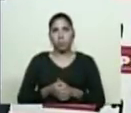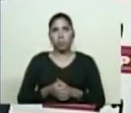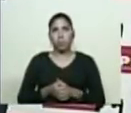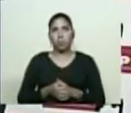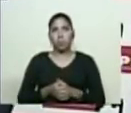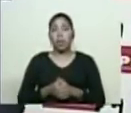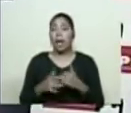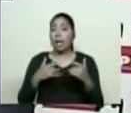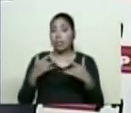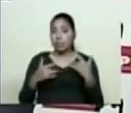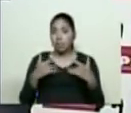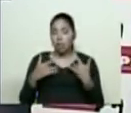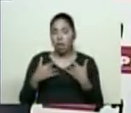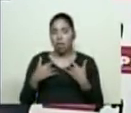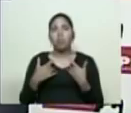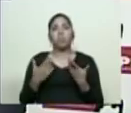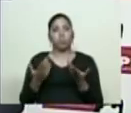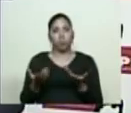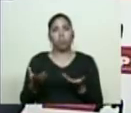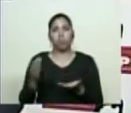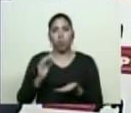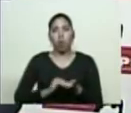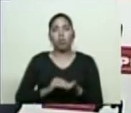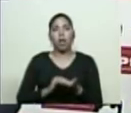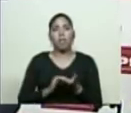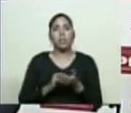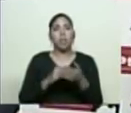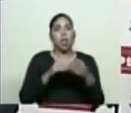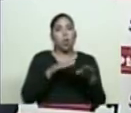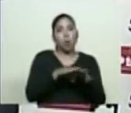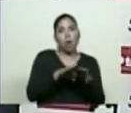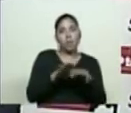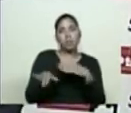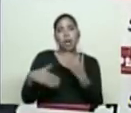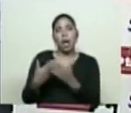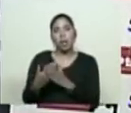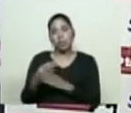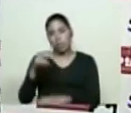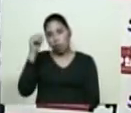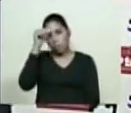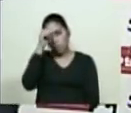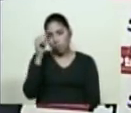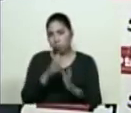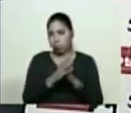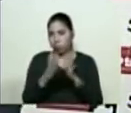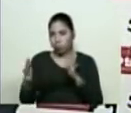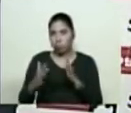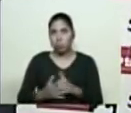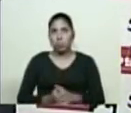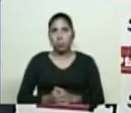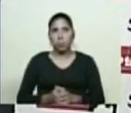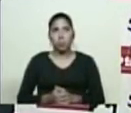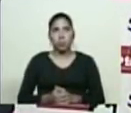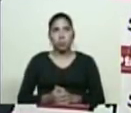actividades y que estas jornadas se van a retomar a partir del día jueves, viernes, sábado y domingo en paralelo a los ejercicios